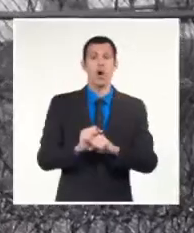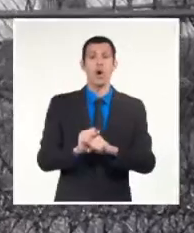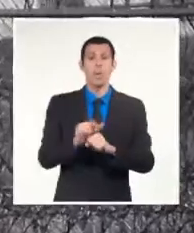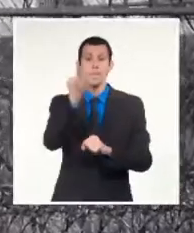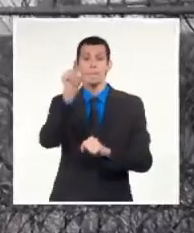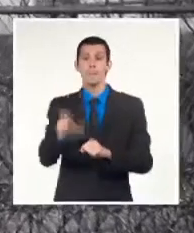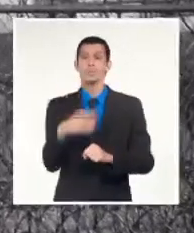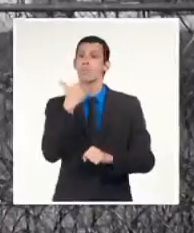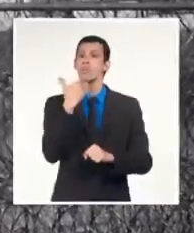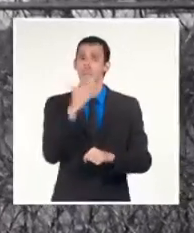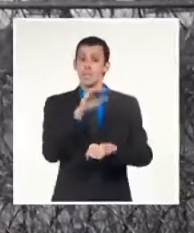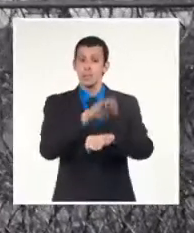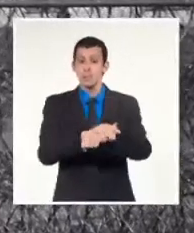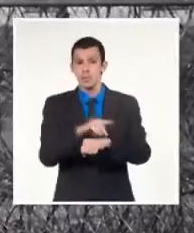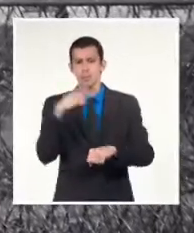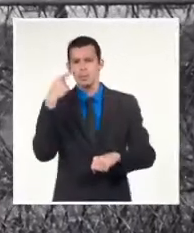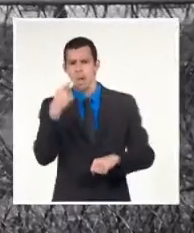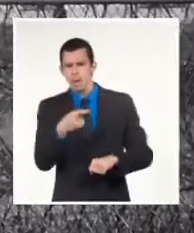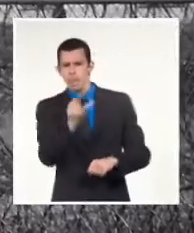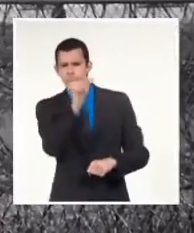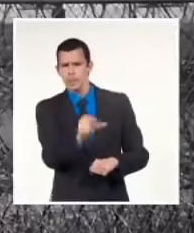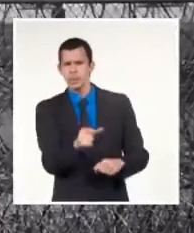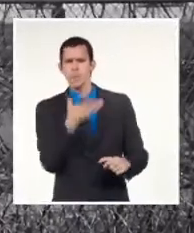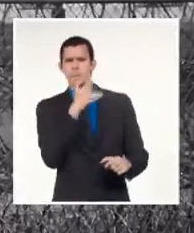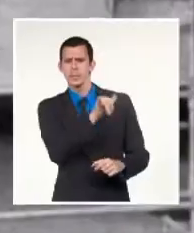trancaron en confinamiento solitario.